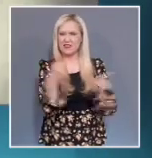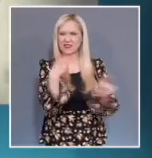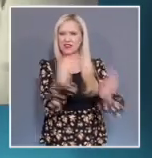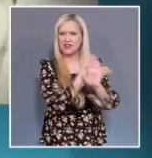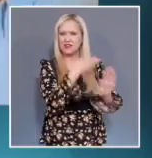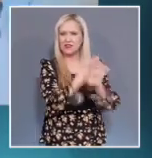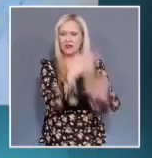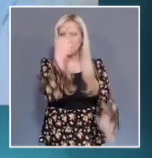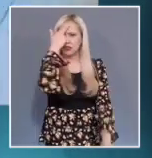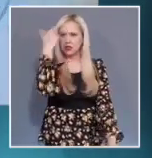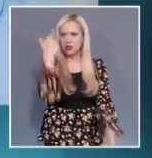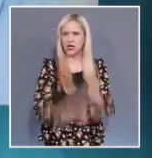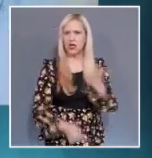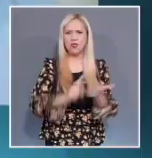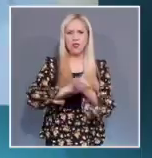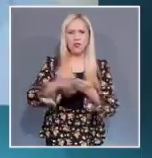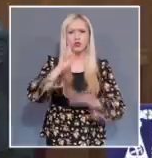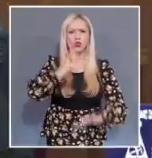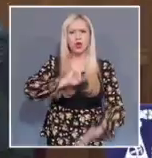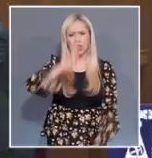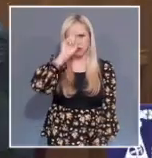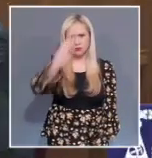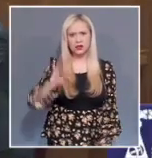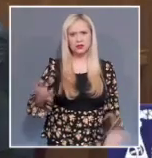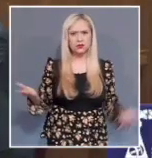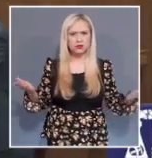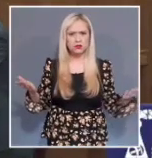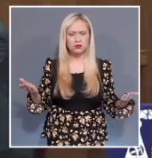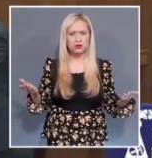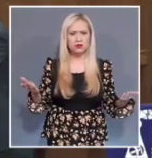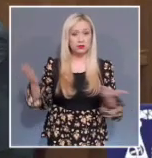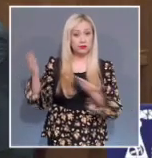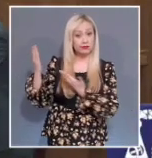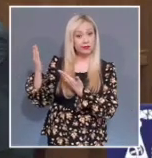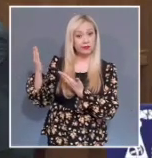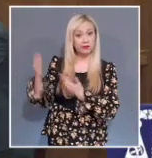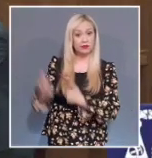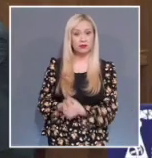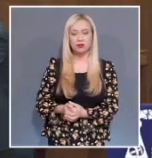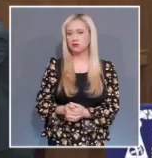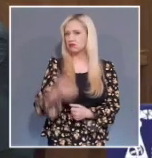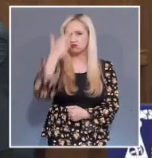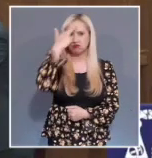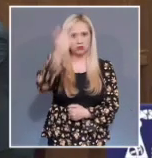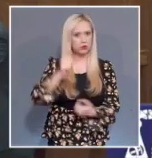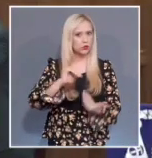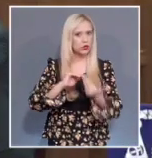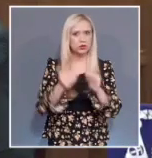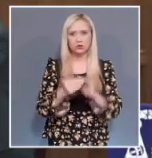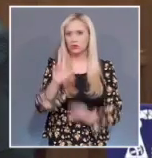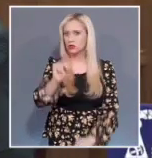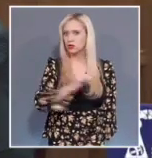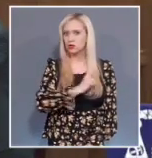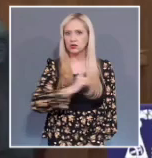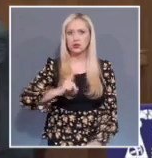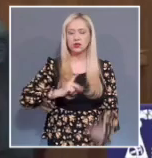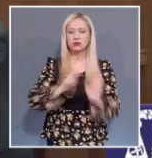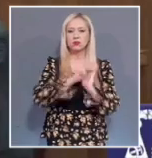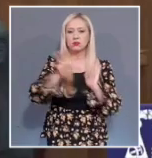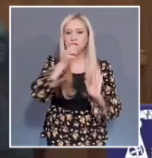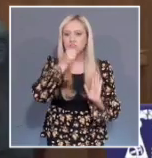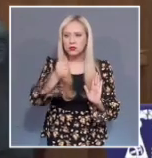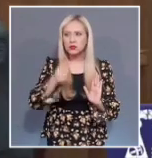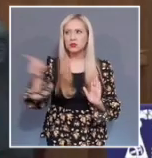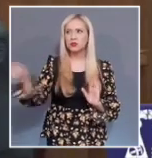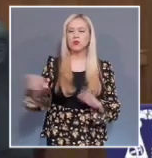de las mujeres. Veamos. No estaba justificado que los medios de comunicación reprodujeran relaciones de